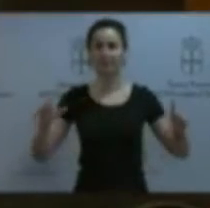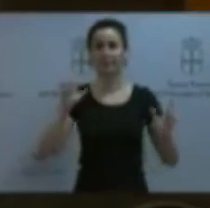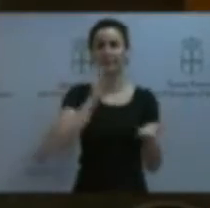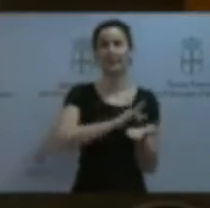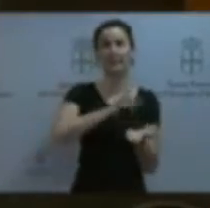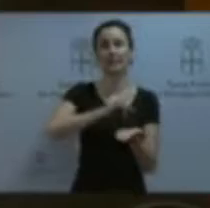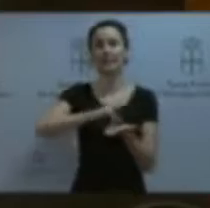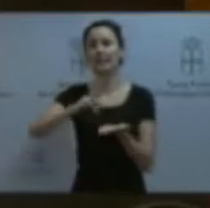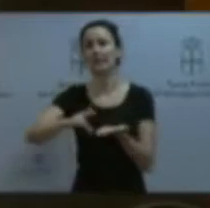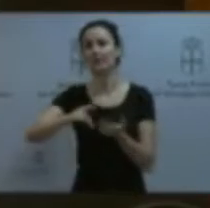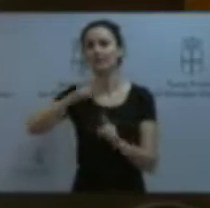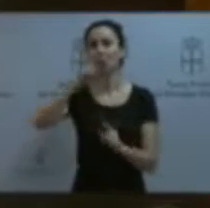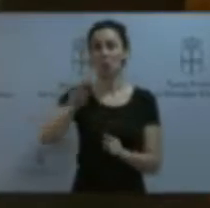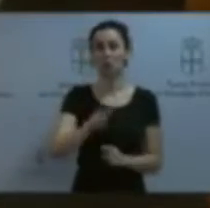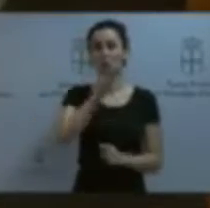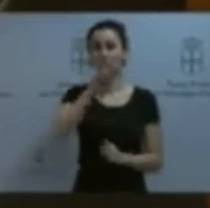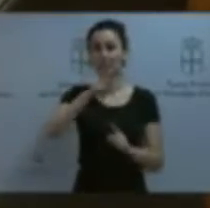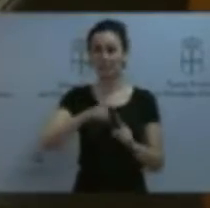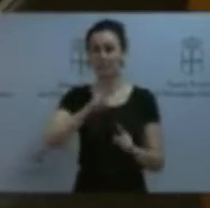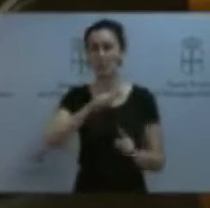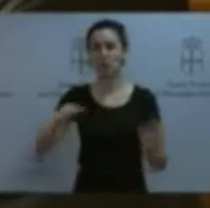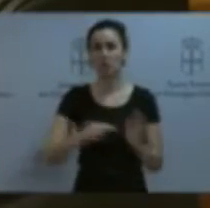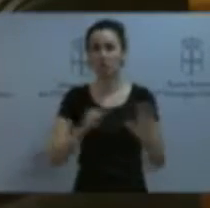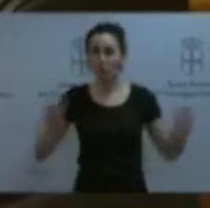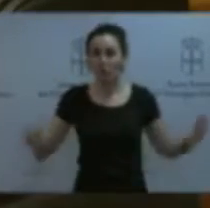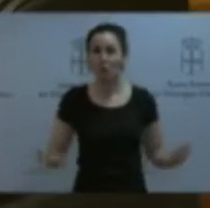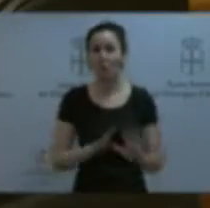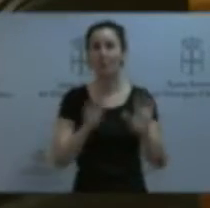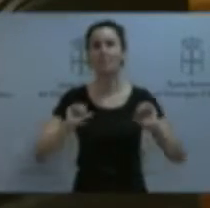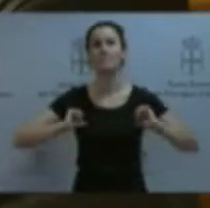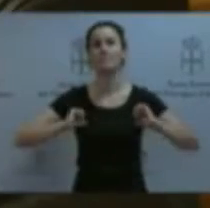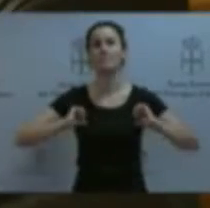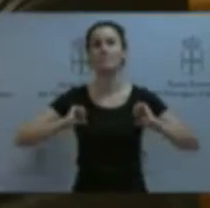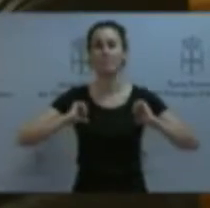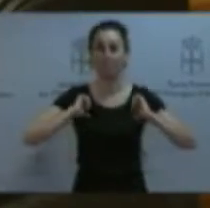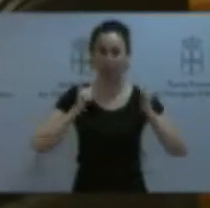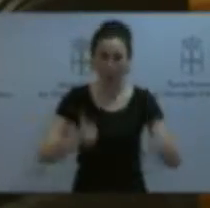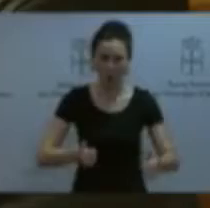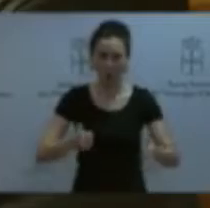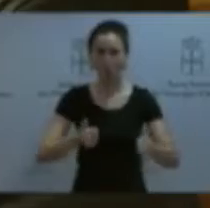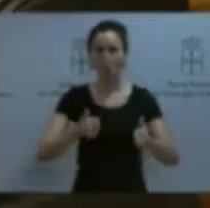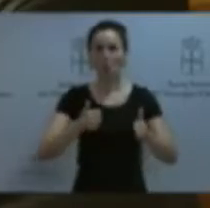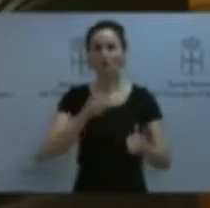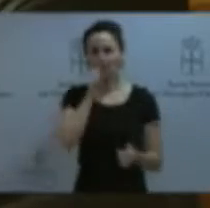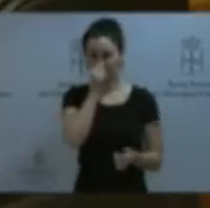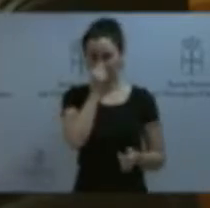en mayo, exactamente el 2 de mayo del año 2009. Comienza esta realización de la